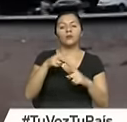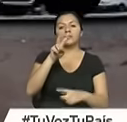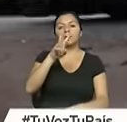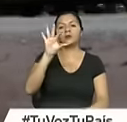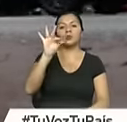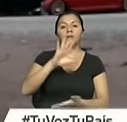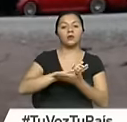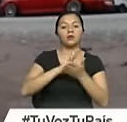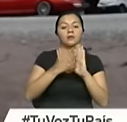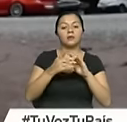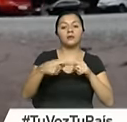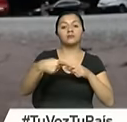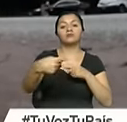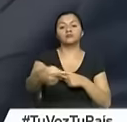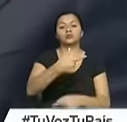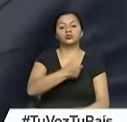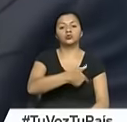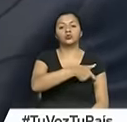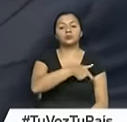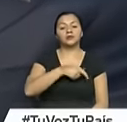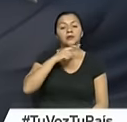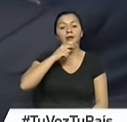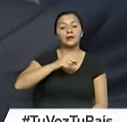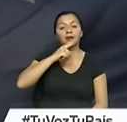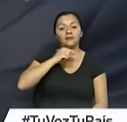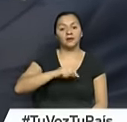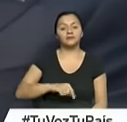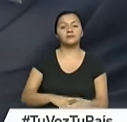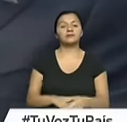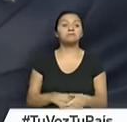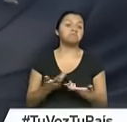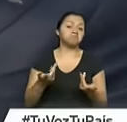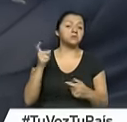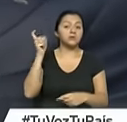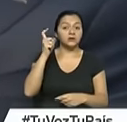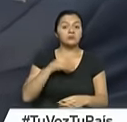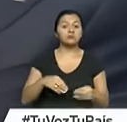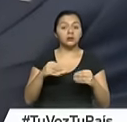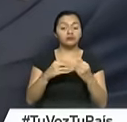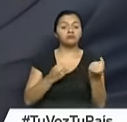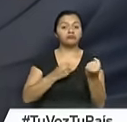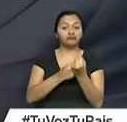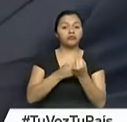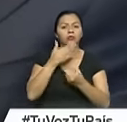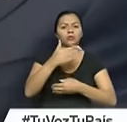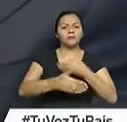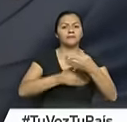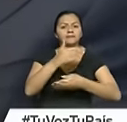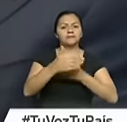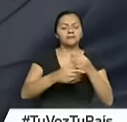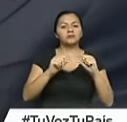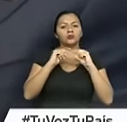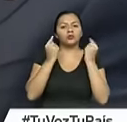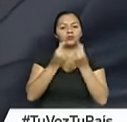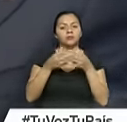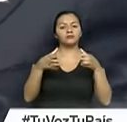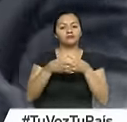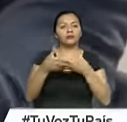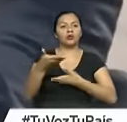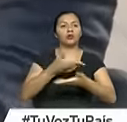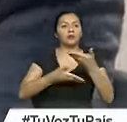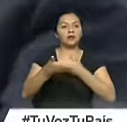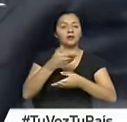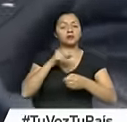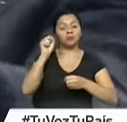de noviembre en Ginebra, Suiza. Es una medida necesaria, legítima, además, que está en el marco de la Organización Mundial del Comercio, donde además